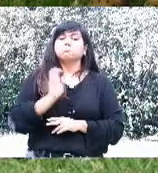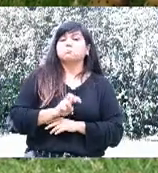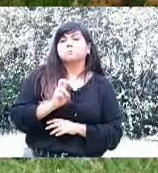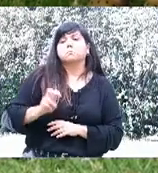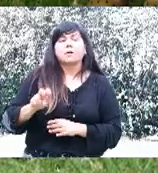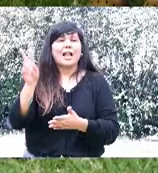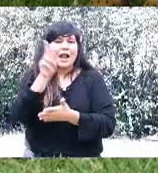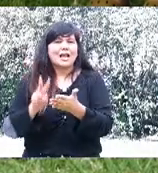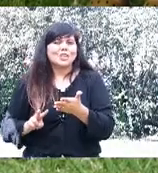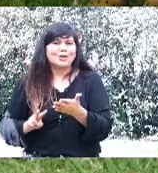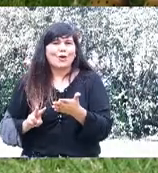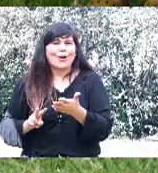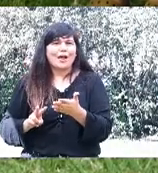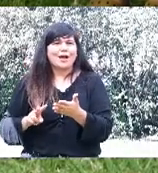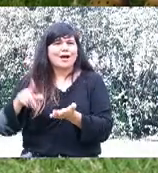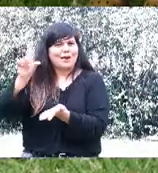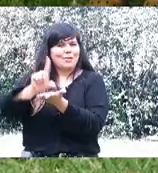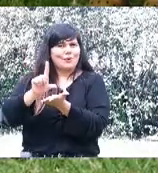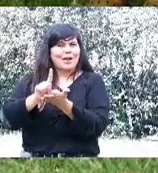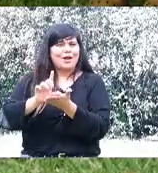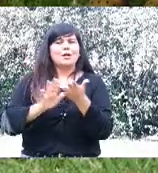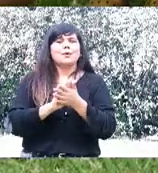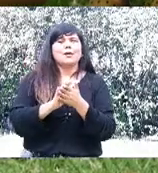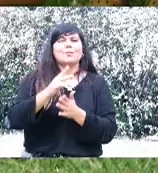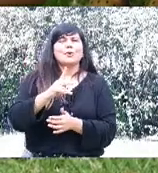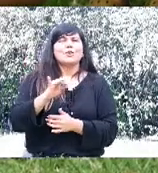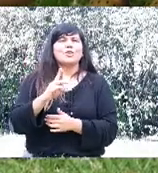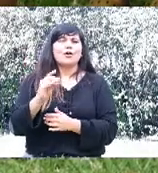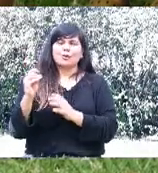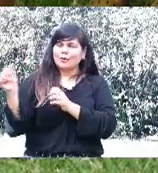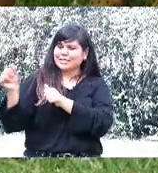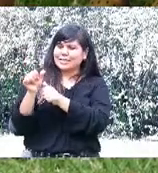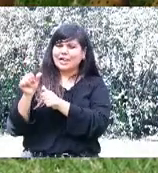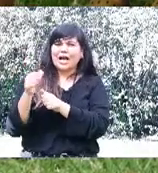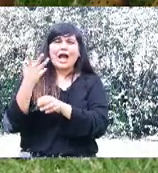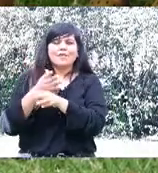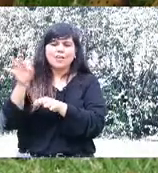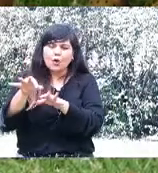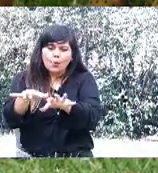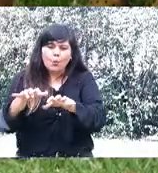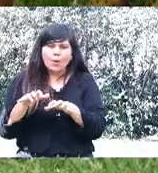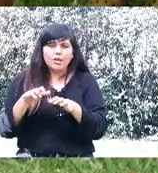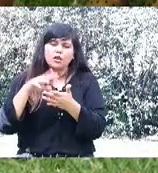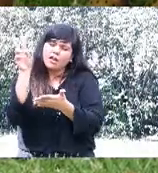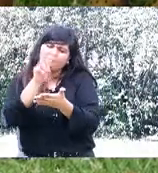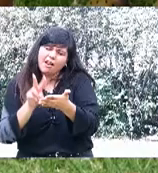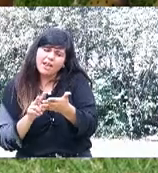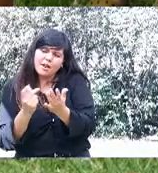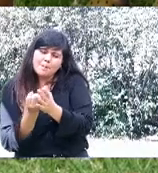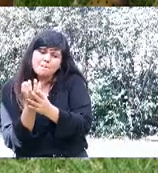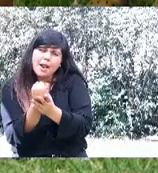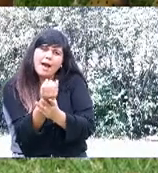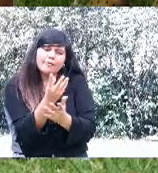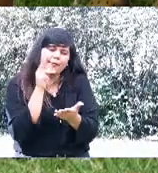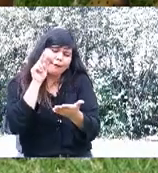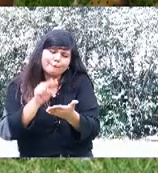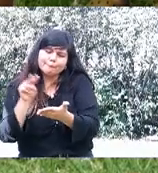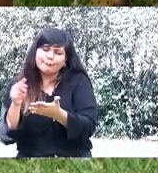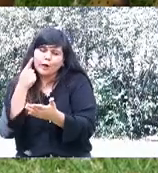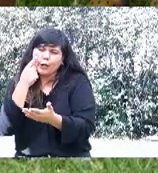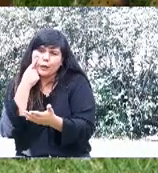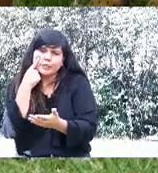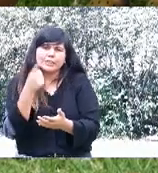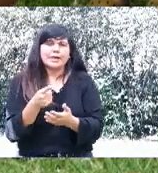lectora al territorio donde el kiosco que dice no había un huerto y iban a leer las plantitas cierto